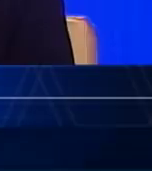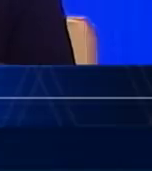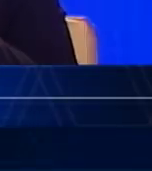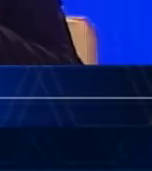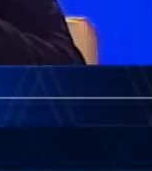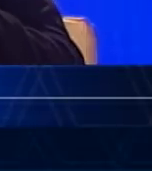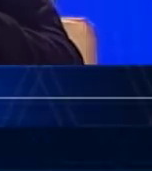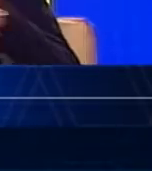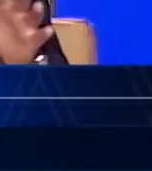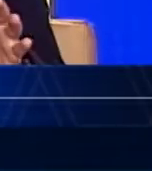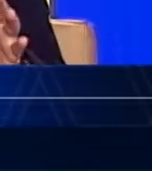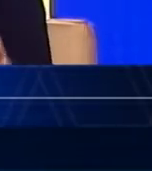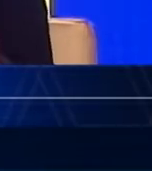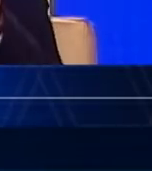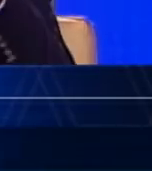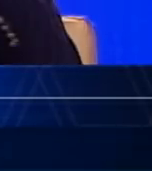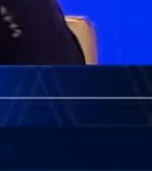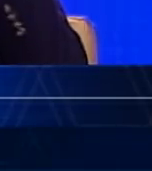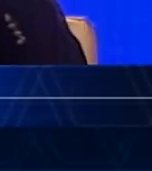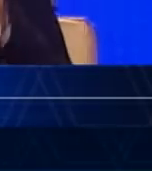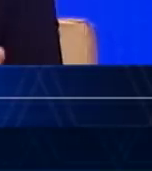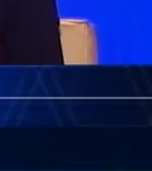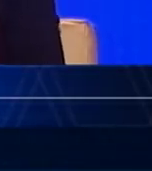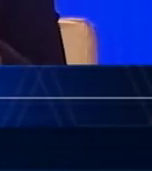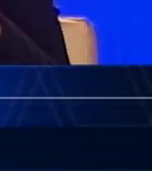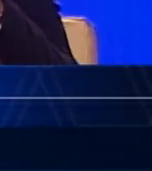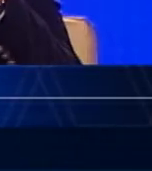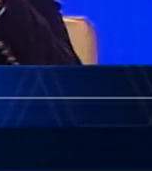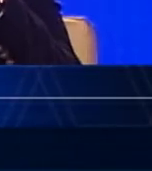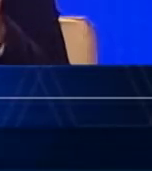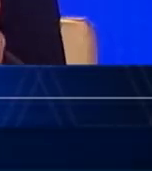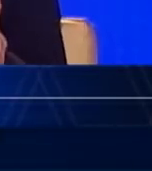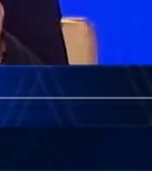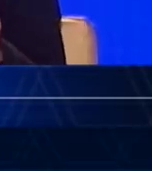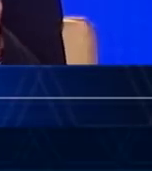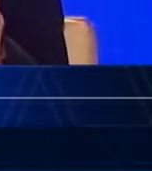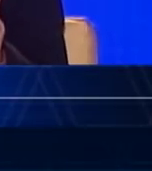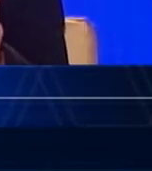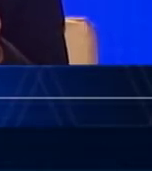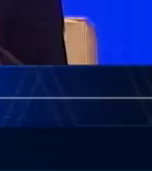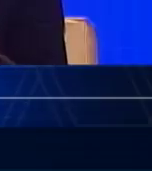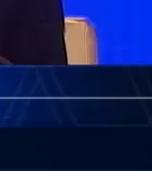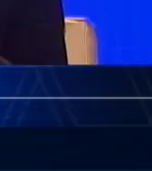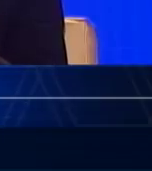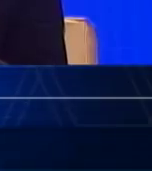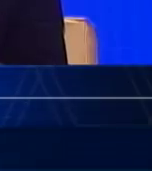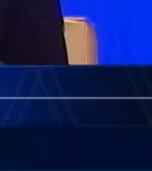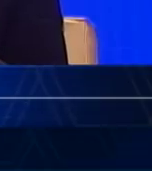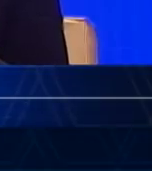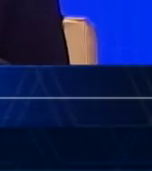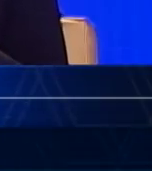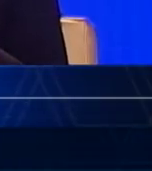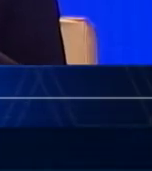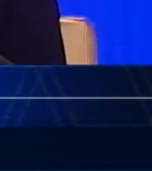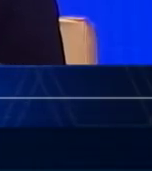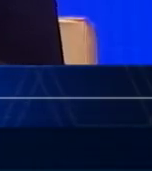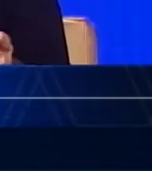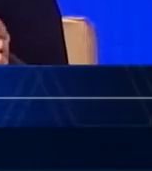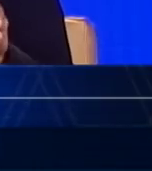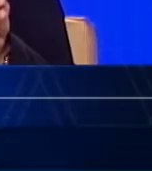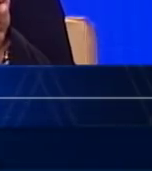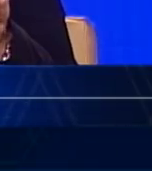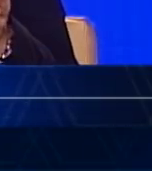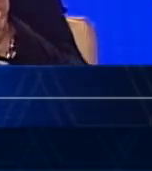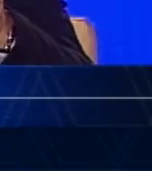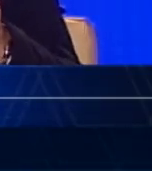país? Ya no seremos arroceros, ya hay un motor que tendrá entonces que ser tomado en cuenta, porque te pongo